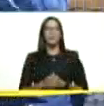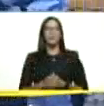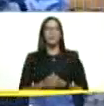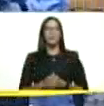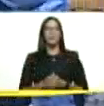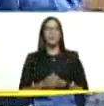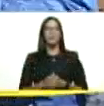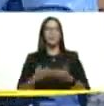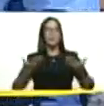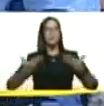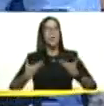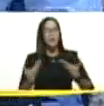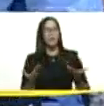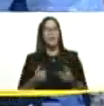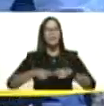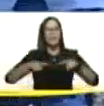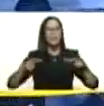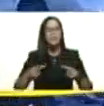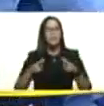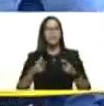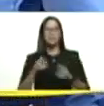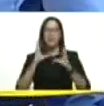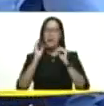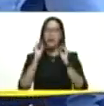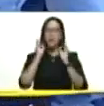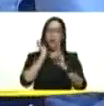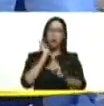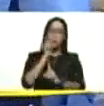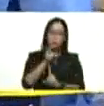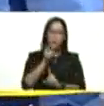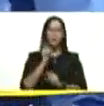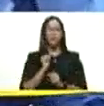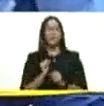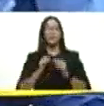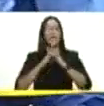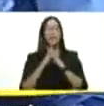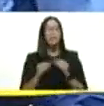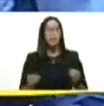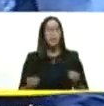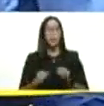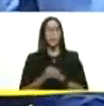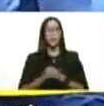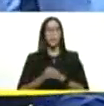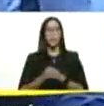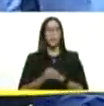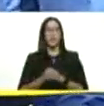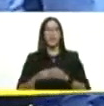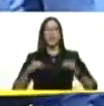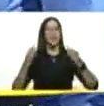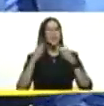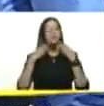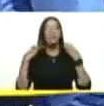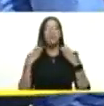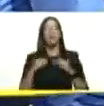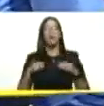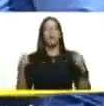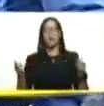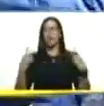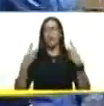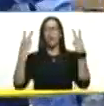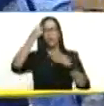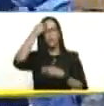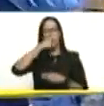de darme esta posibilidad de dirigirme a usted y a todo el glorioso y heroico pueblo de